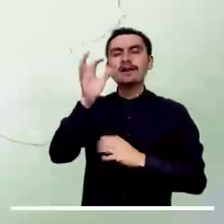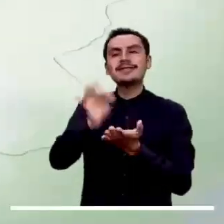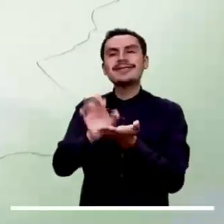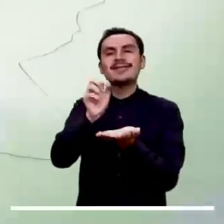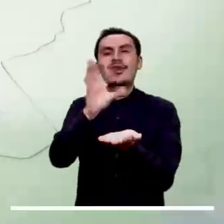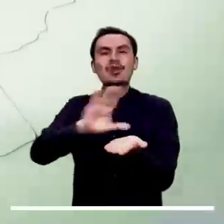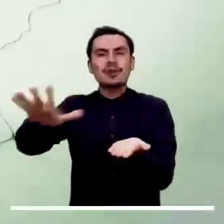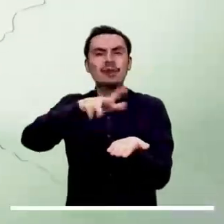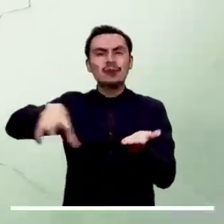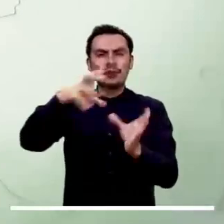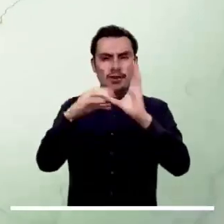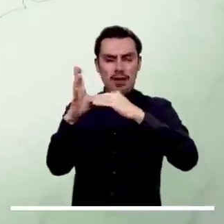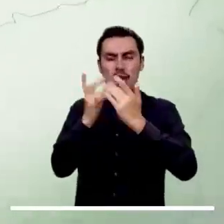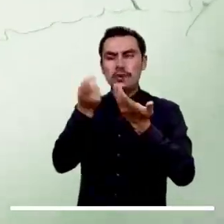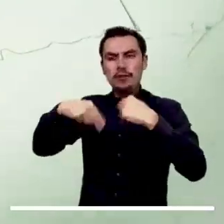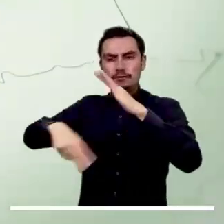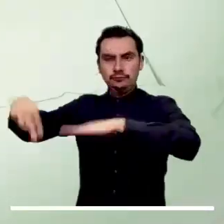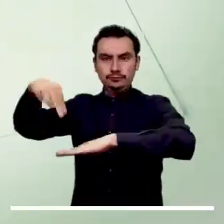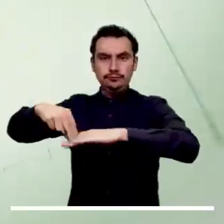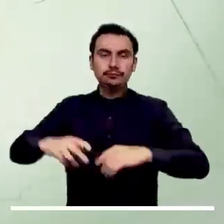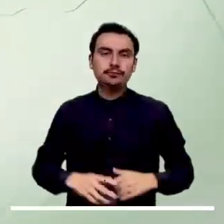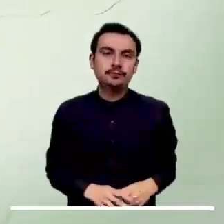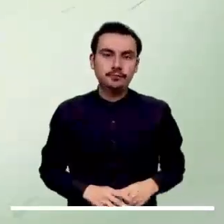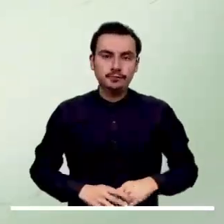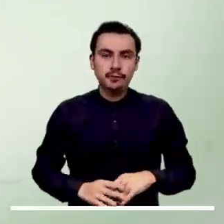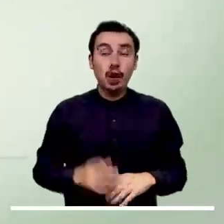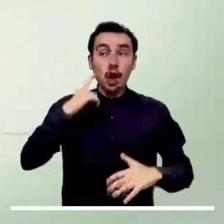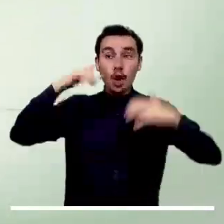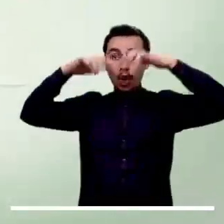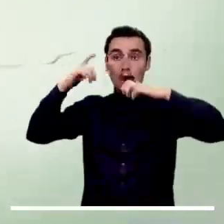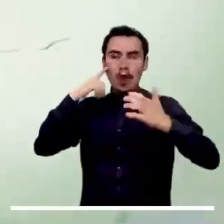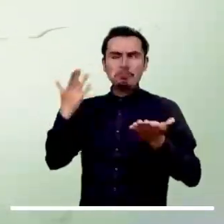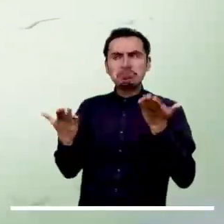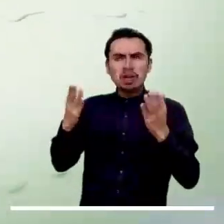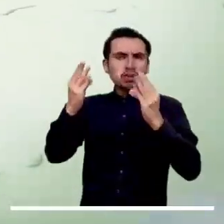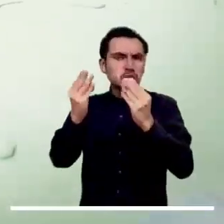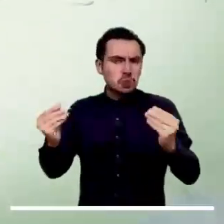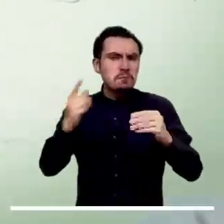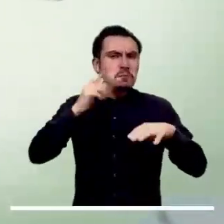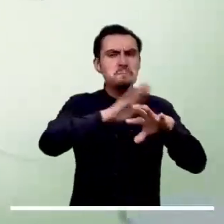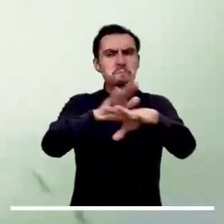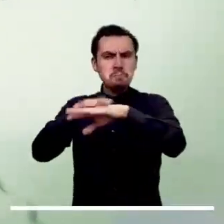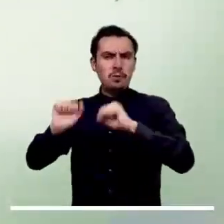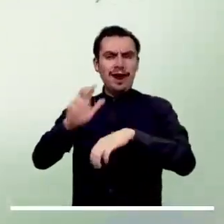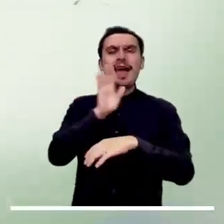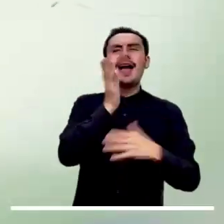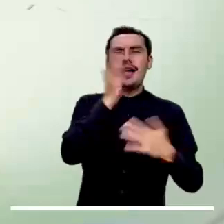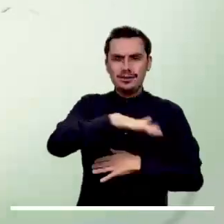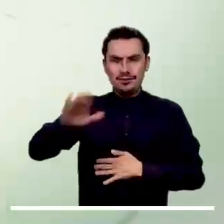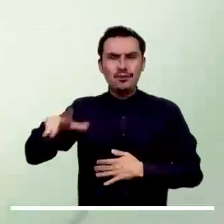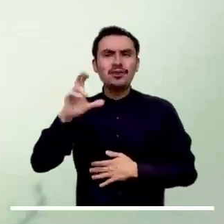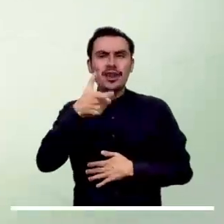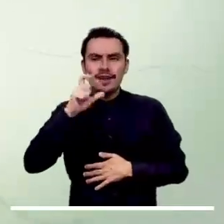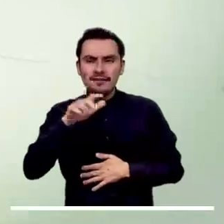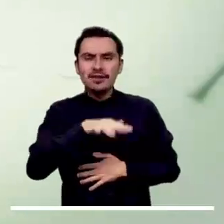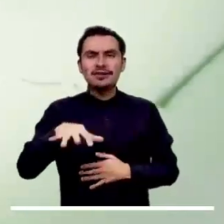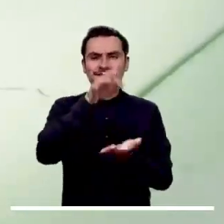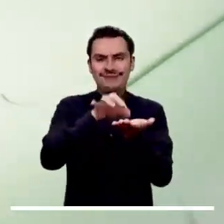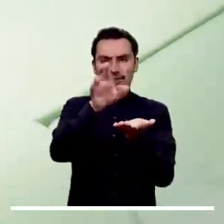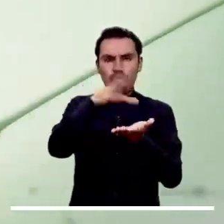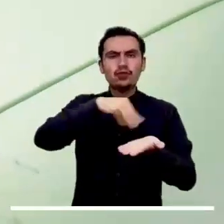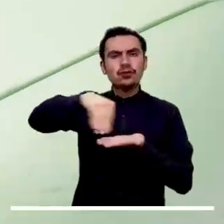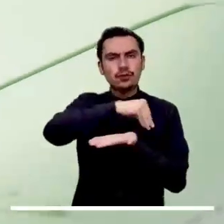mayor probabilidad de lluvias en los Andes serían el occidente de Santander, noroccidente de Cundinamarca y de